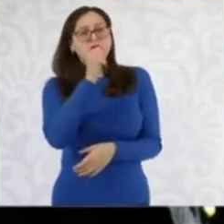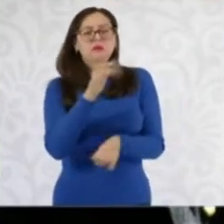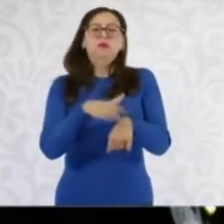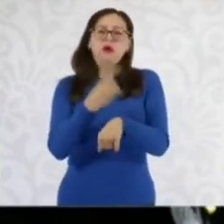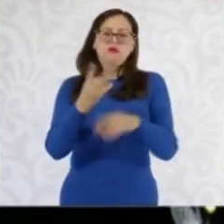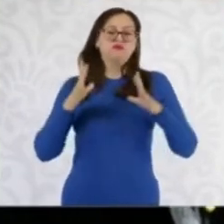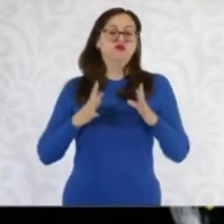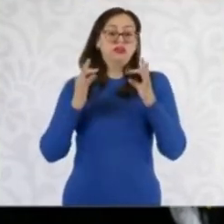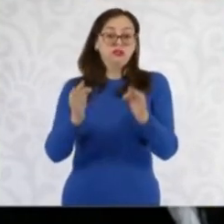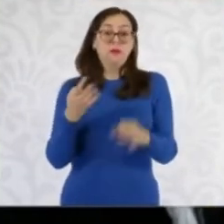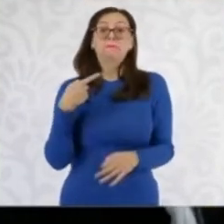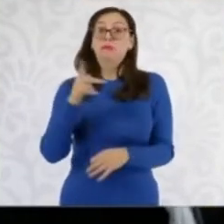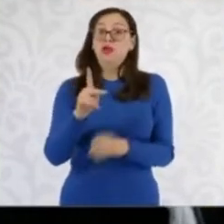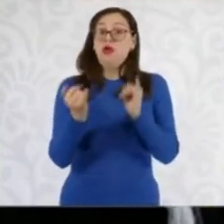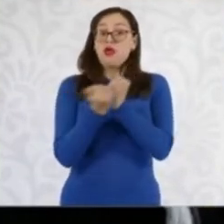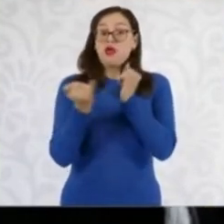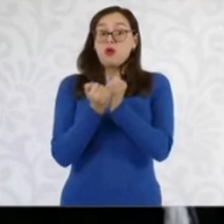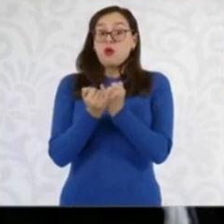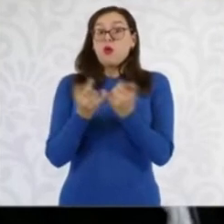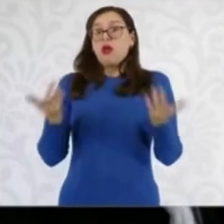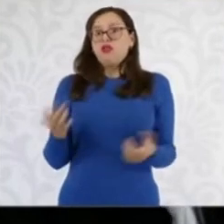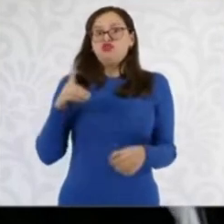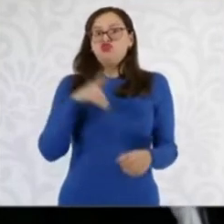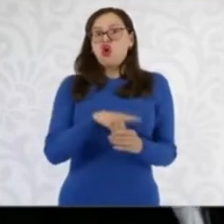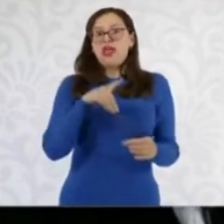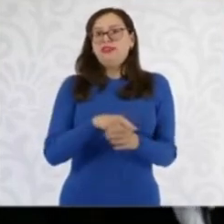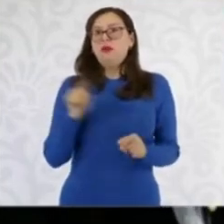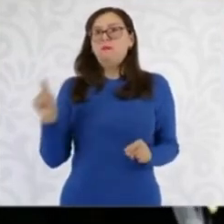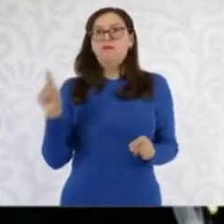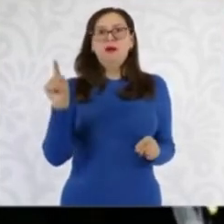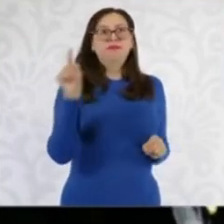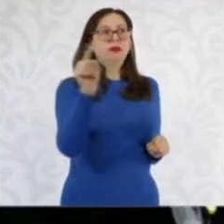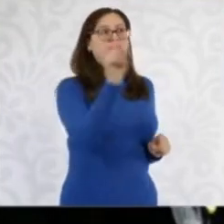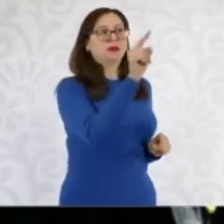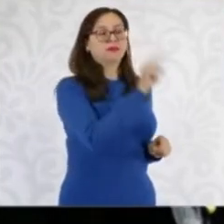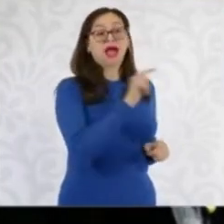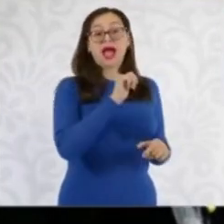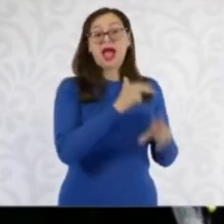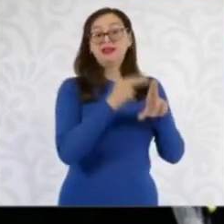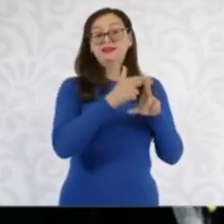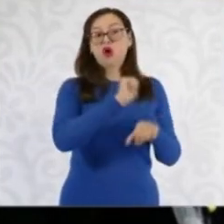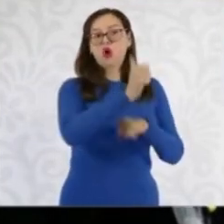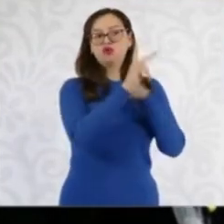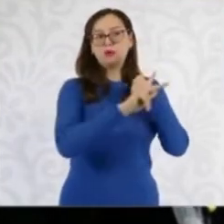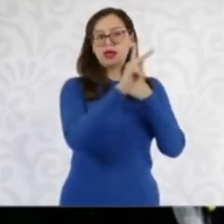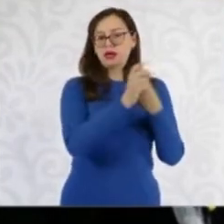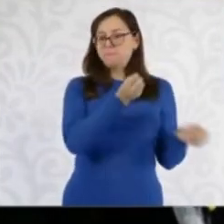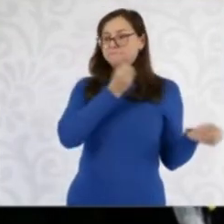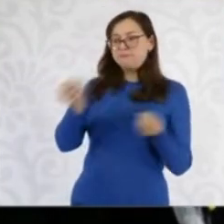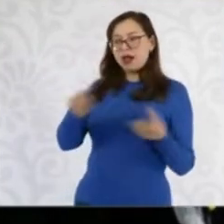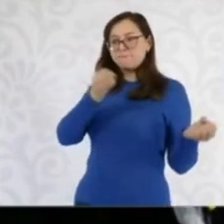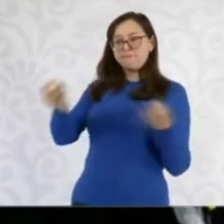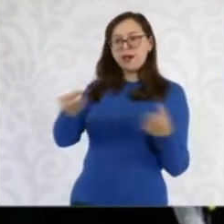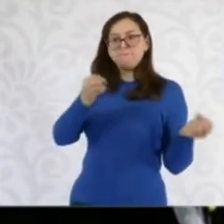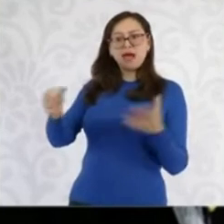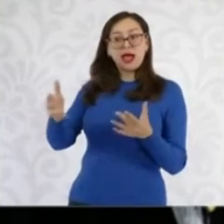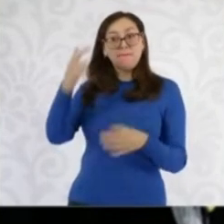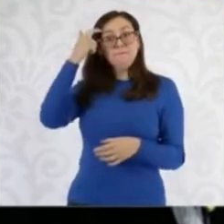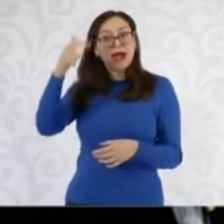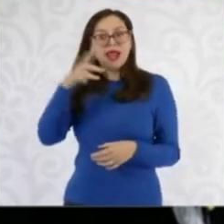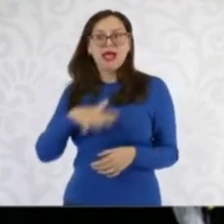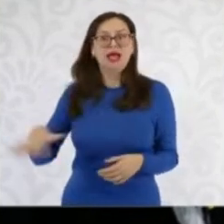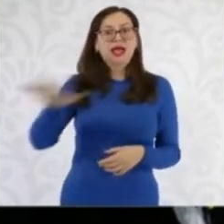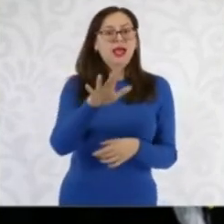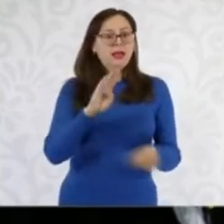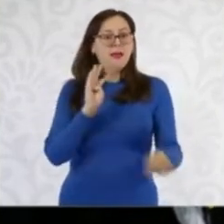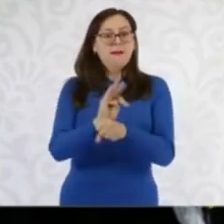las donaciones que les hacen personas físicas o morales, e incluso extranjeras, pues son para beneficiar a las, digamos que al pueblo, ¿no?